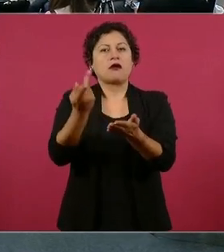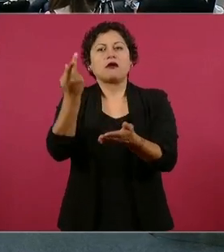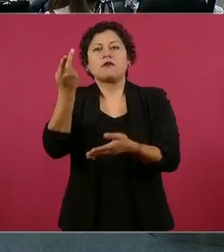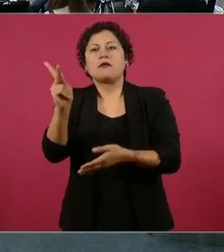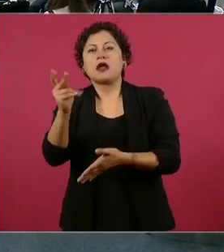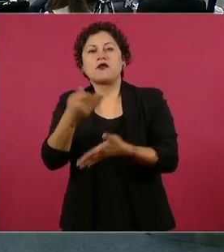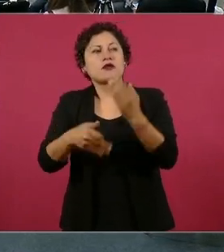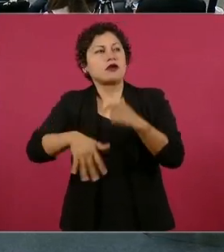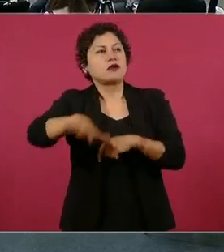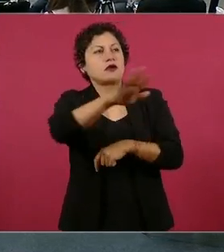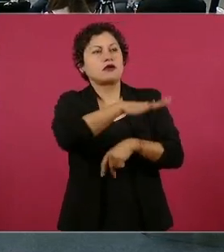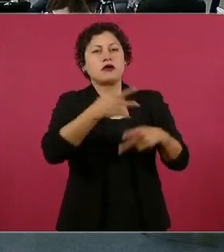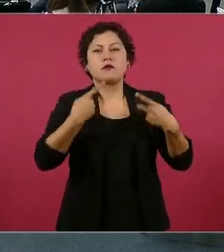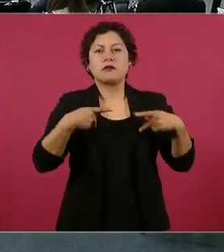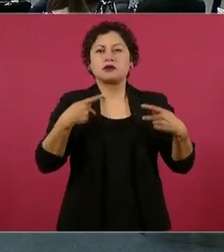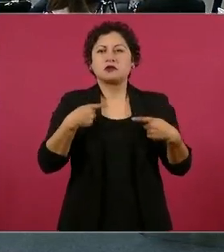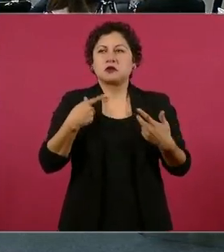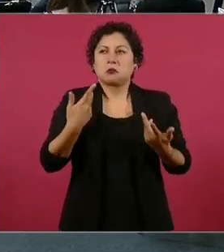Entonces,